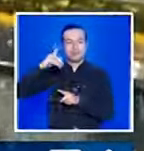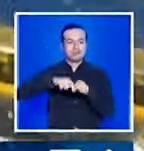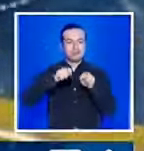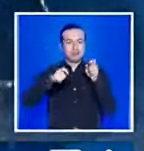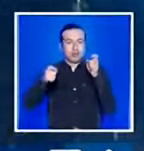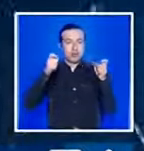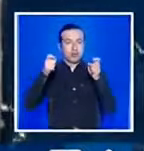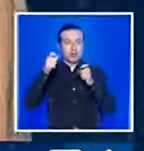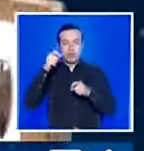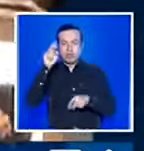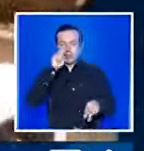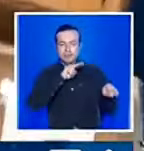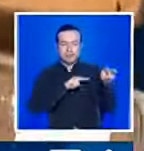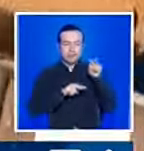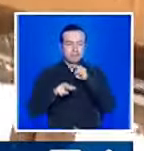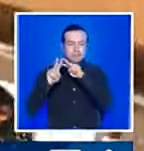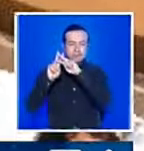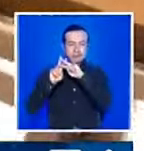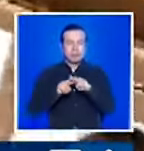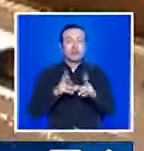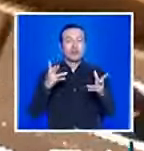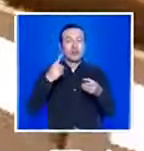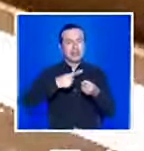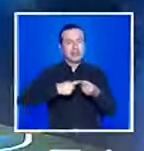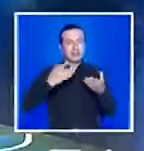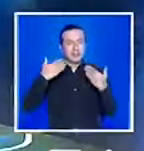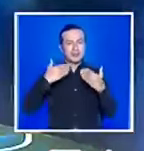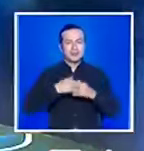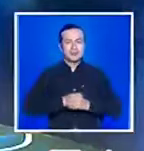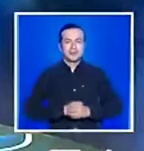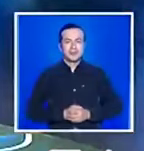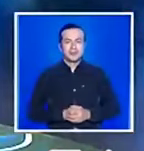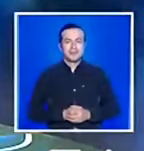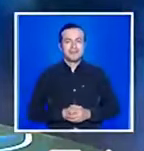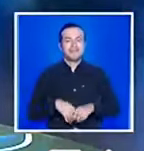de contenedores en los aeropuertos de Quito y Guayaquil.